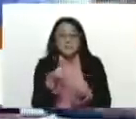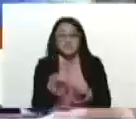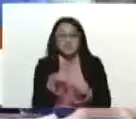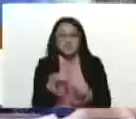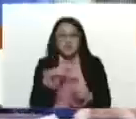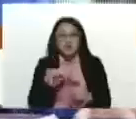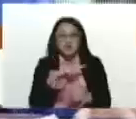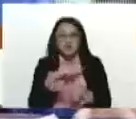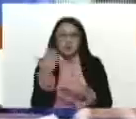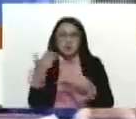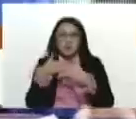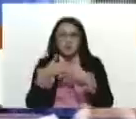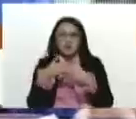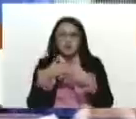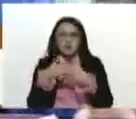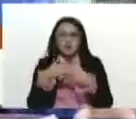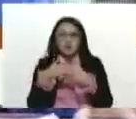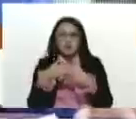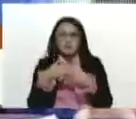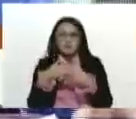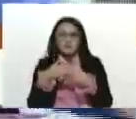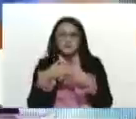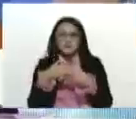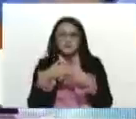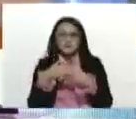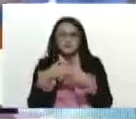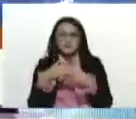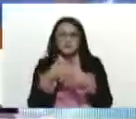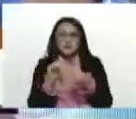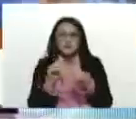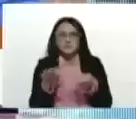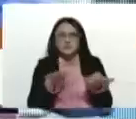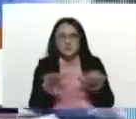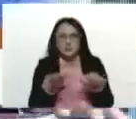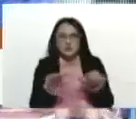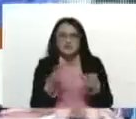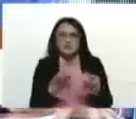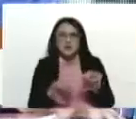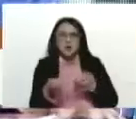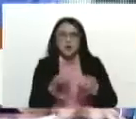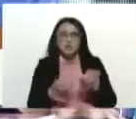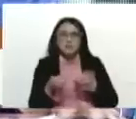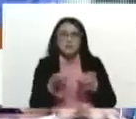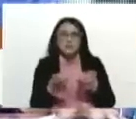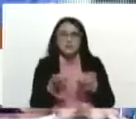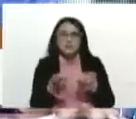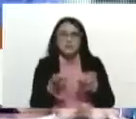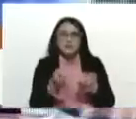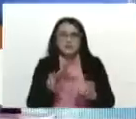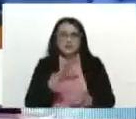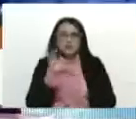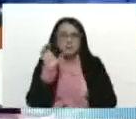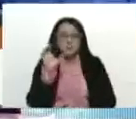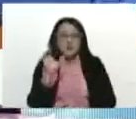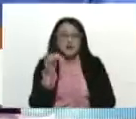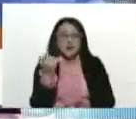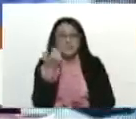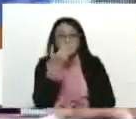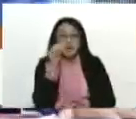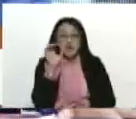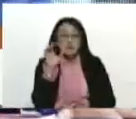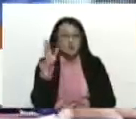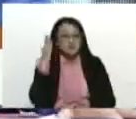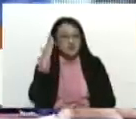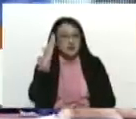Pues nosotros estamos bloqueados comenzamos a moverse la economía en nuestro país Ah el imperialismo